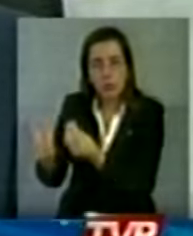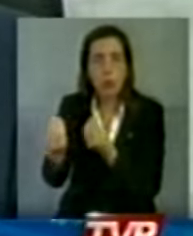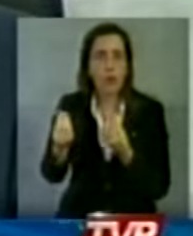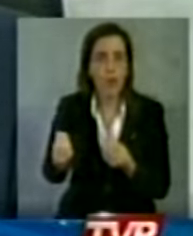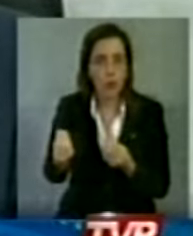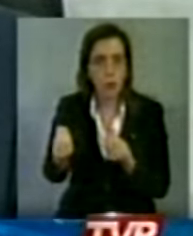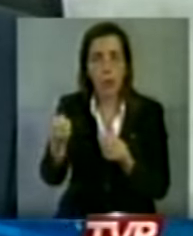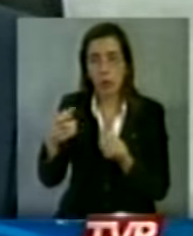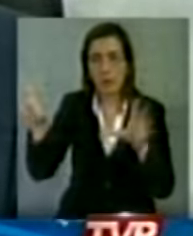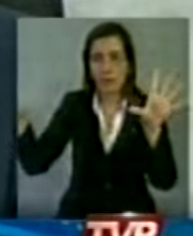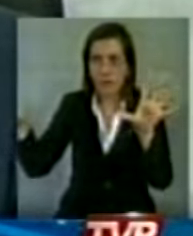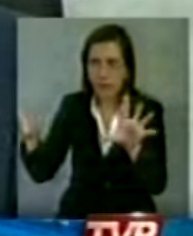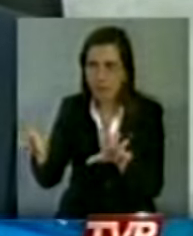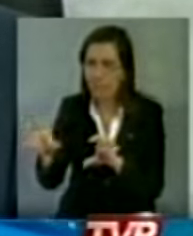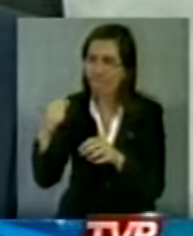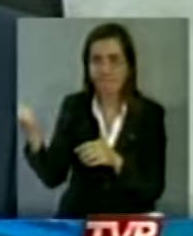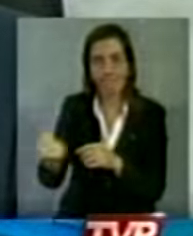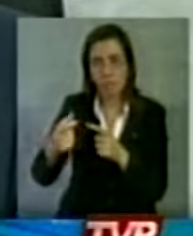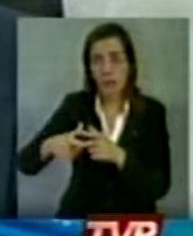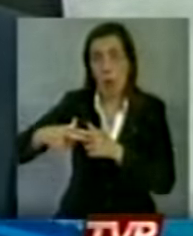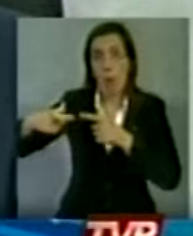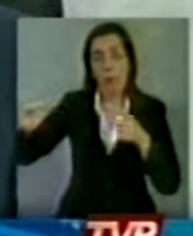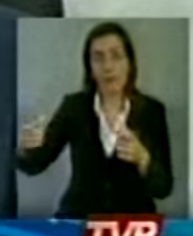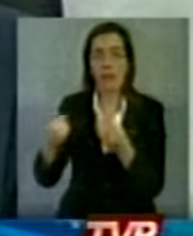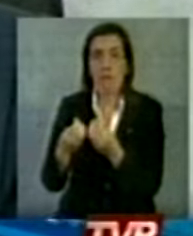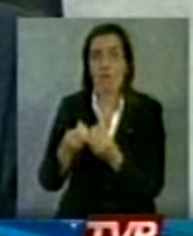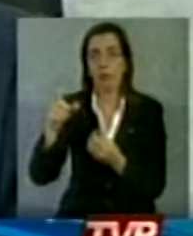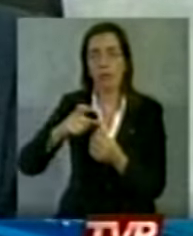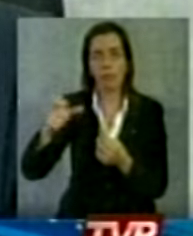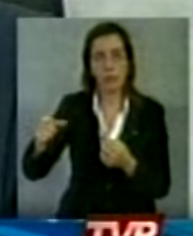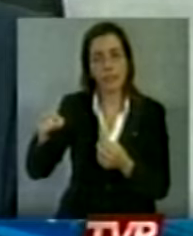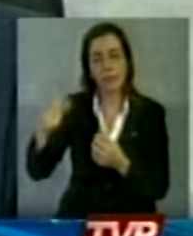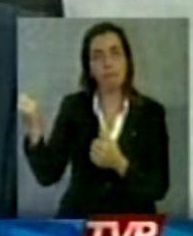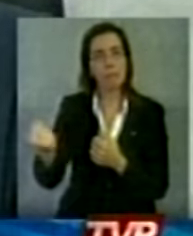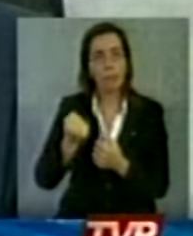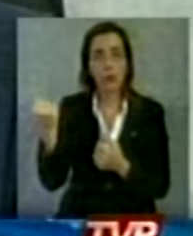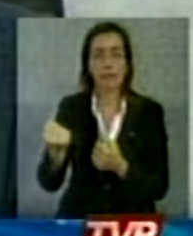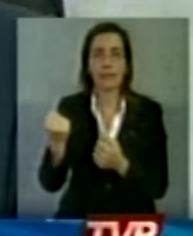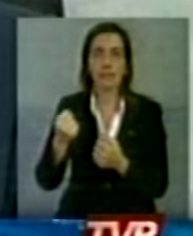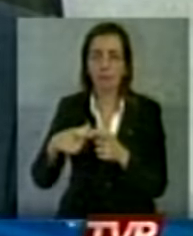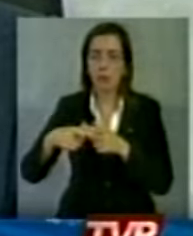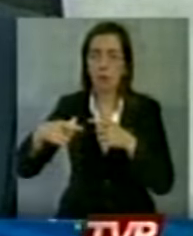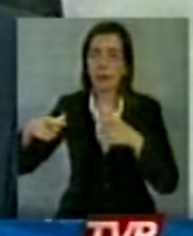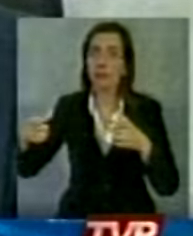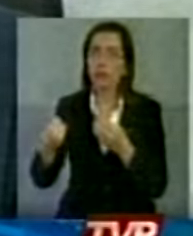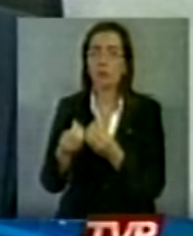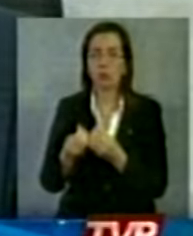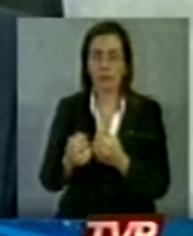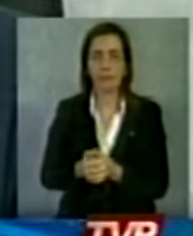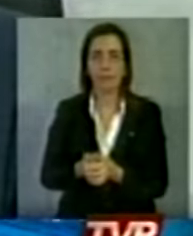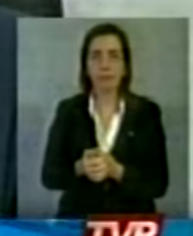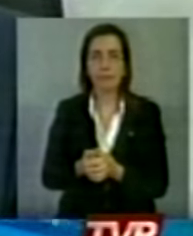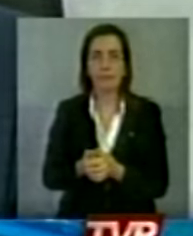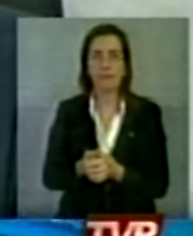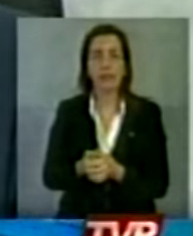el proceso de envejecimiento en la provincia muestra una continua tendencia creciente.